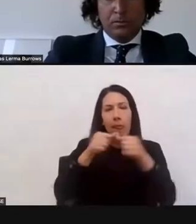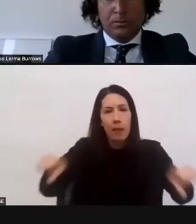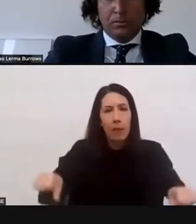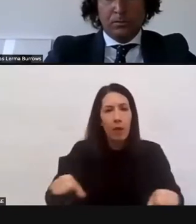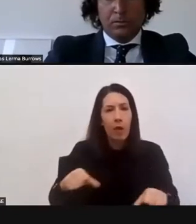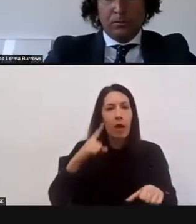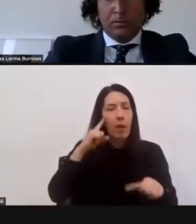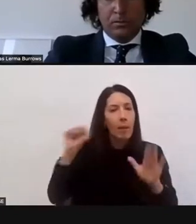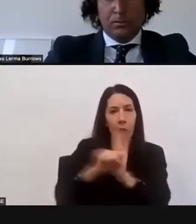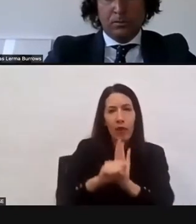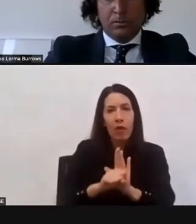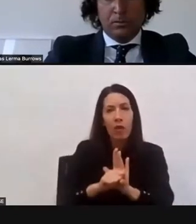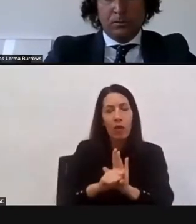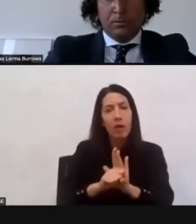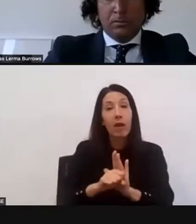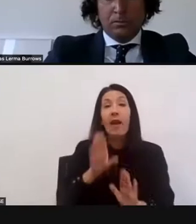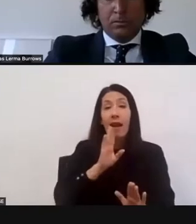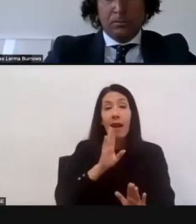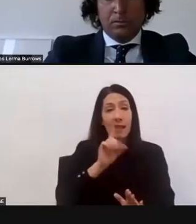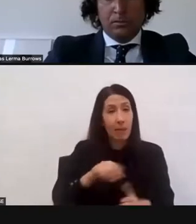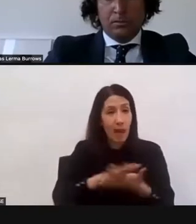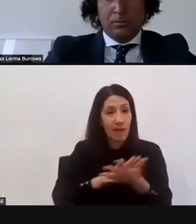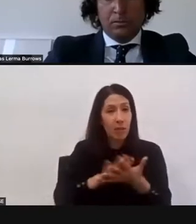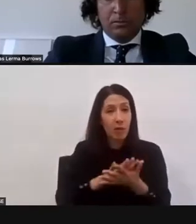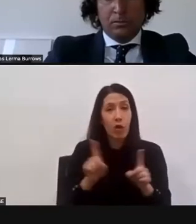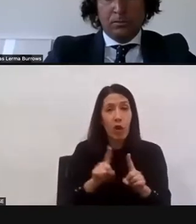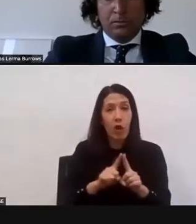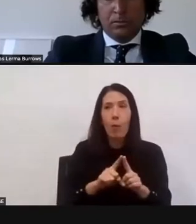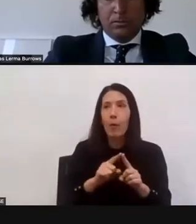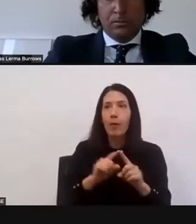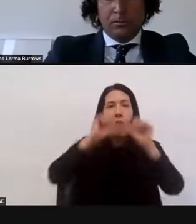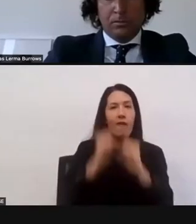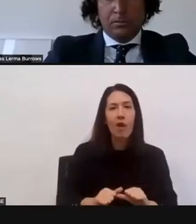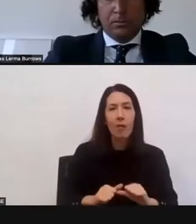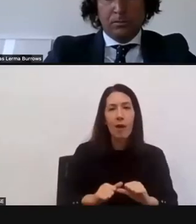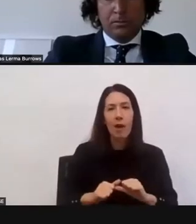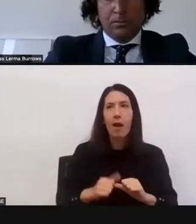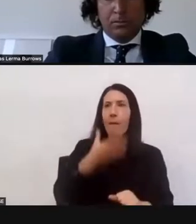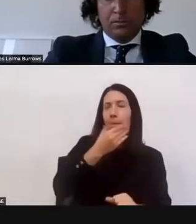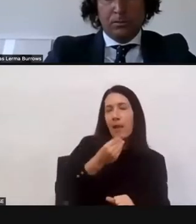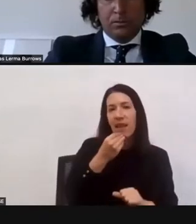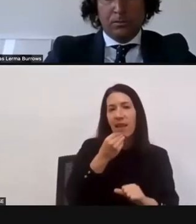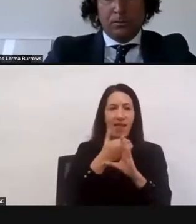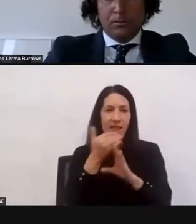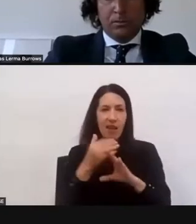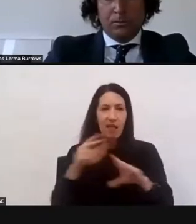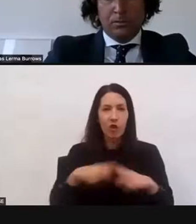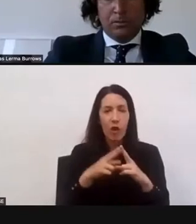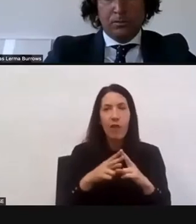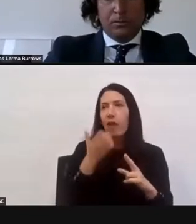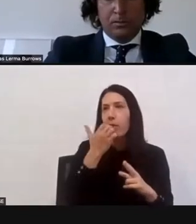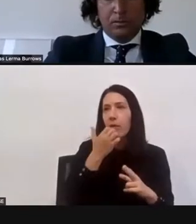facilitar el pensamiento. Hablábamos antes también, estandarizar los cánones de belleza, de estatus, de raza, de